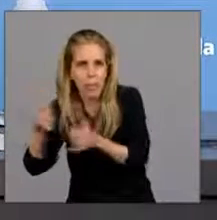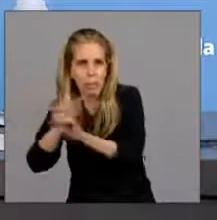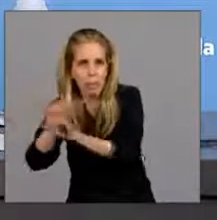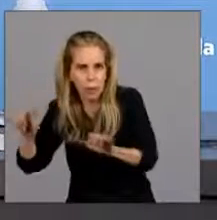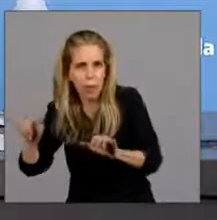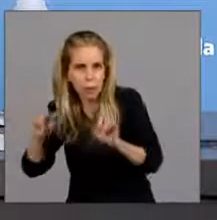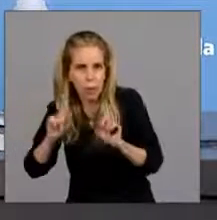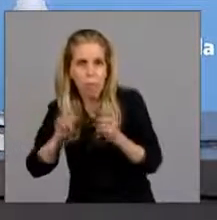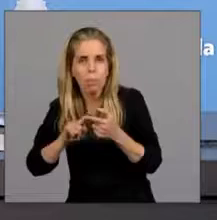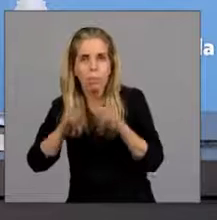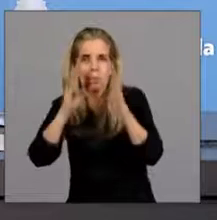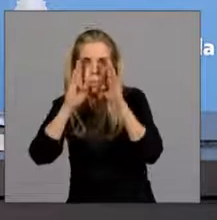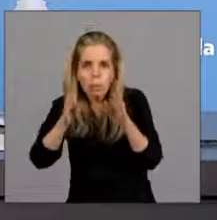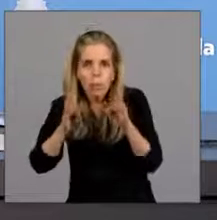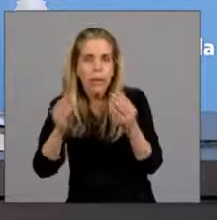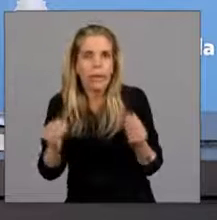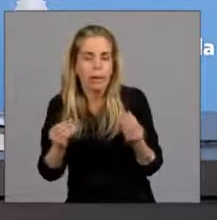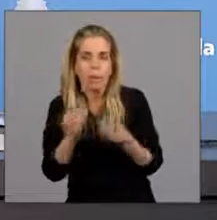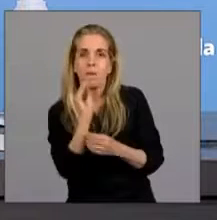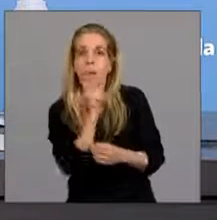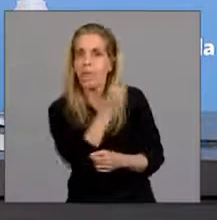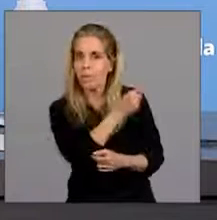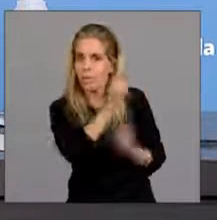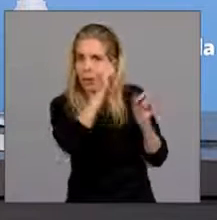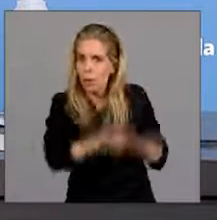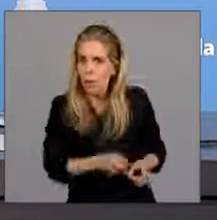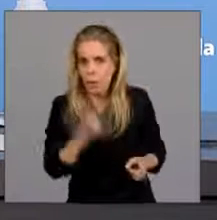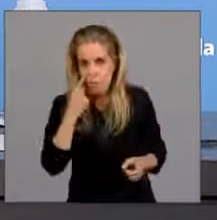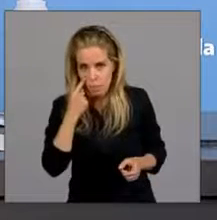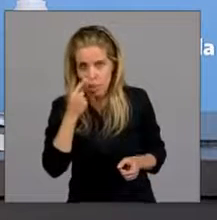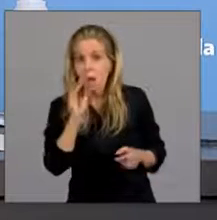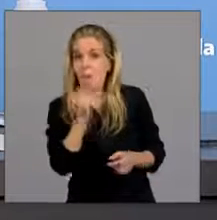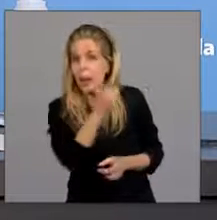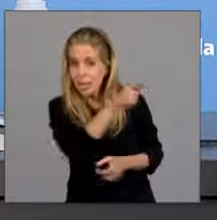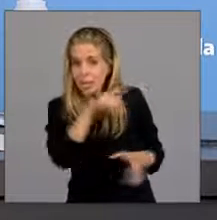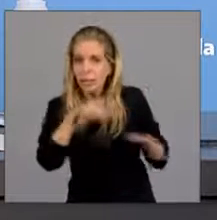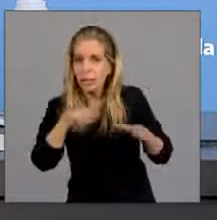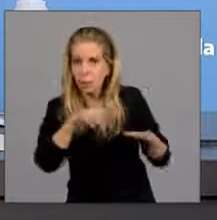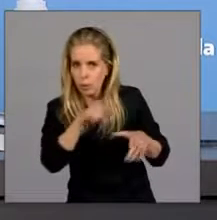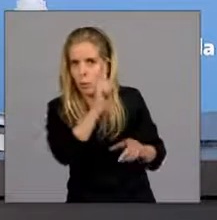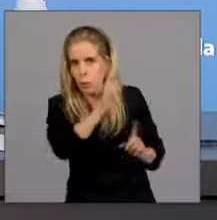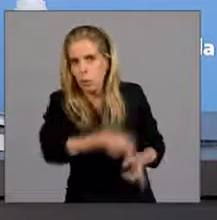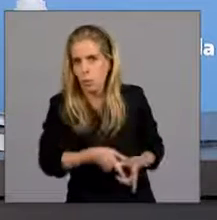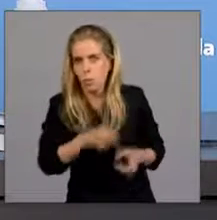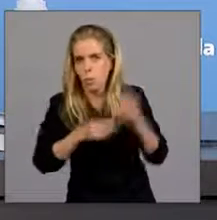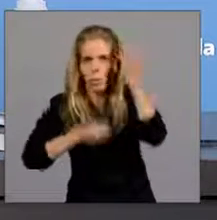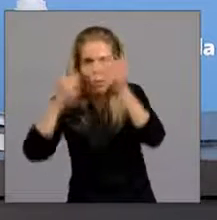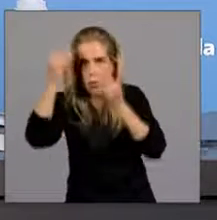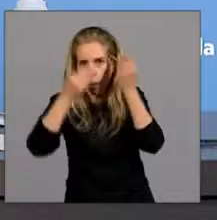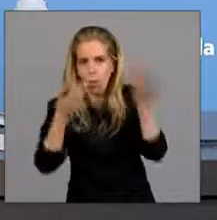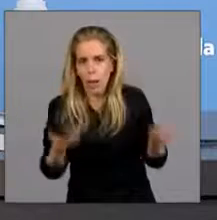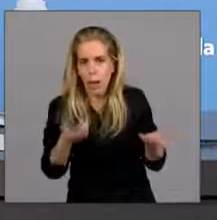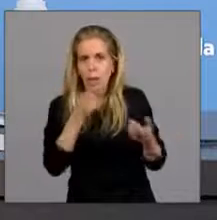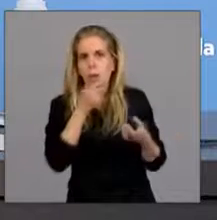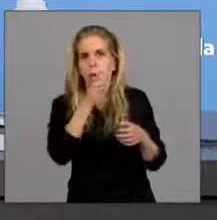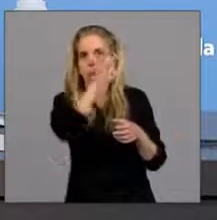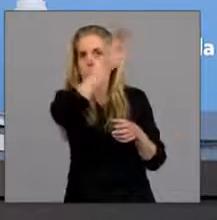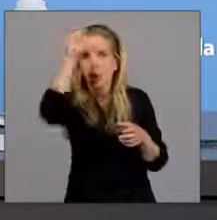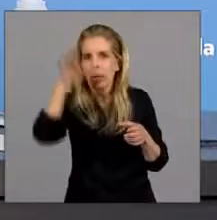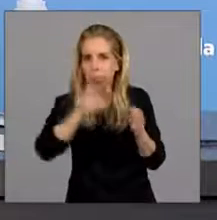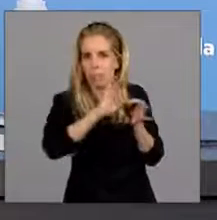y sigo con atención lo que está pasando en Brasil, porque lo que está pasando en Brasil es motivo de preocupación para provincias como